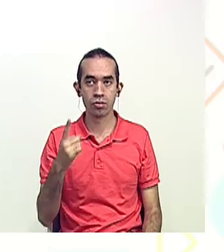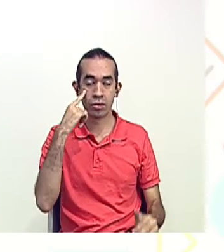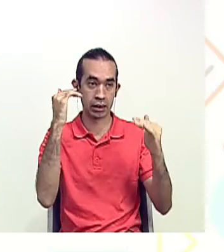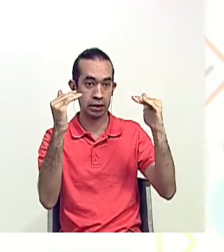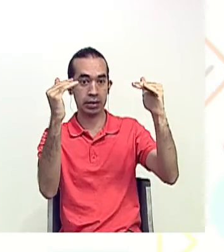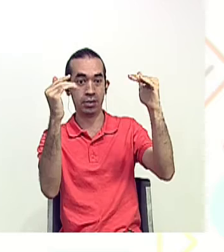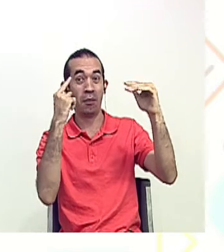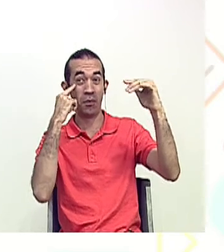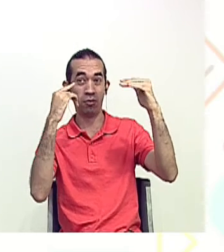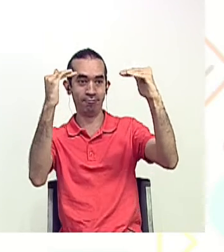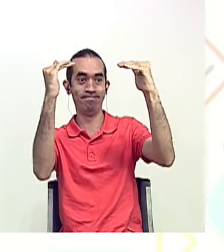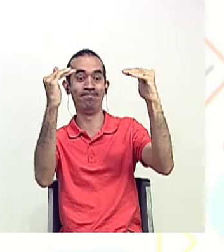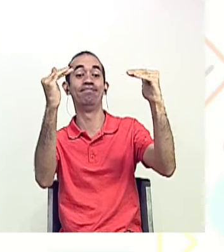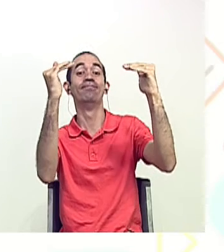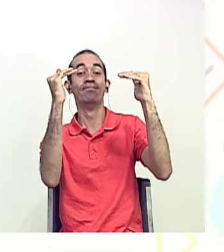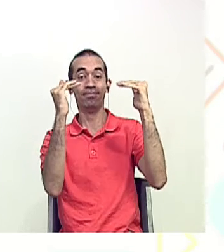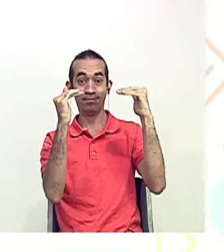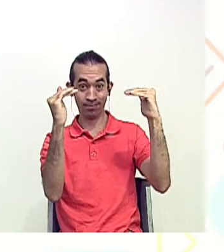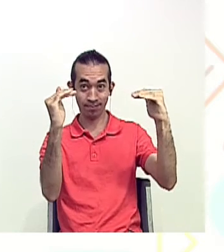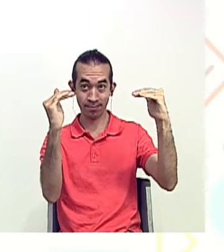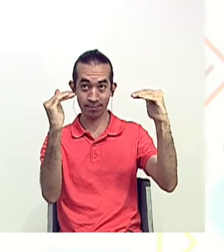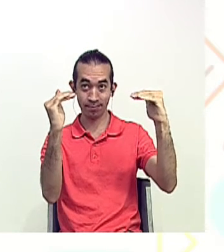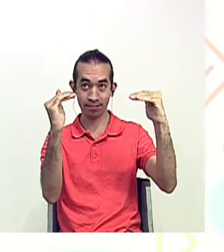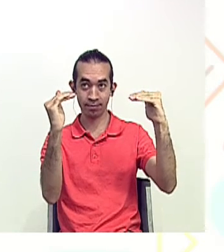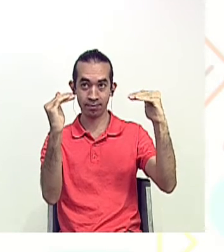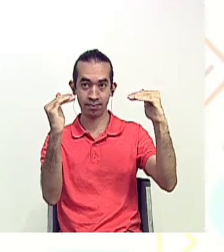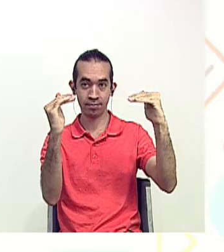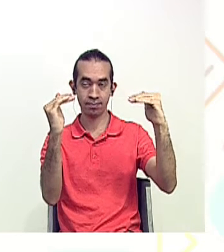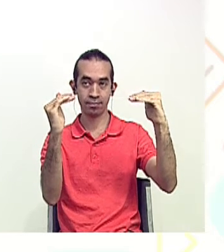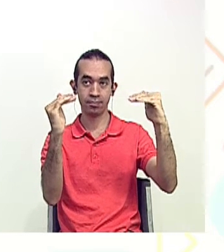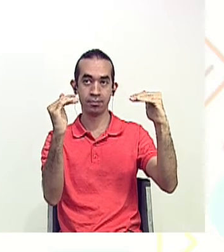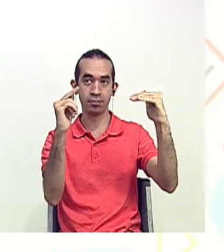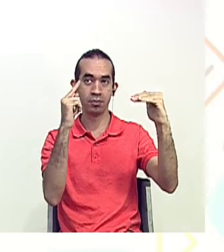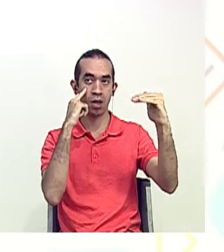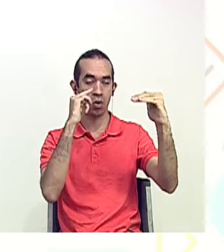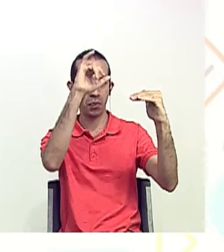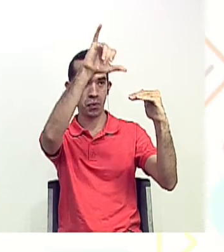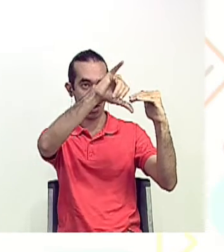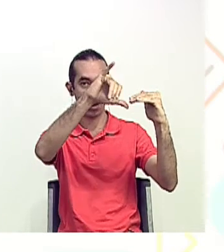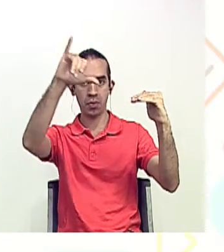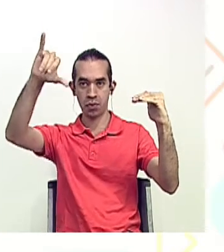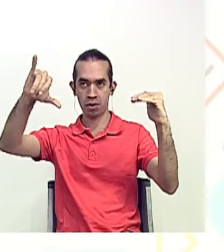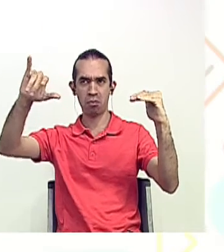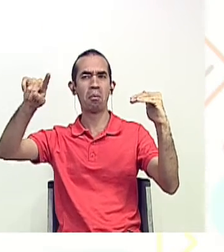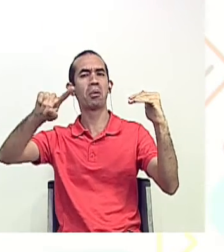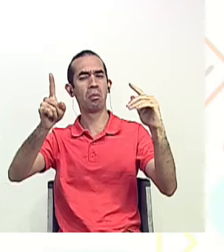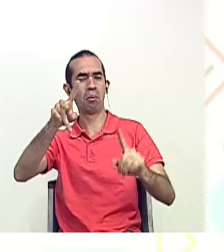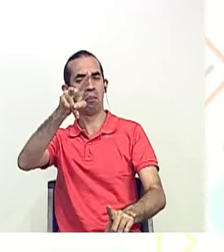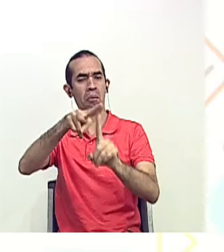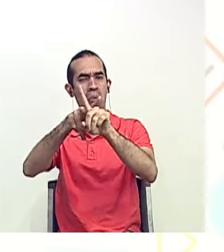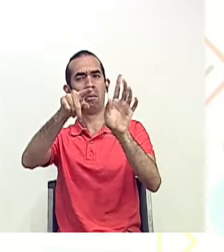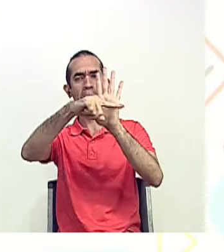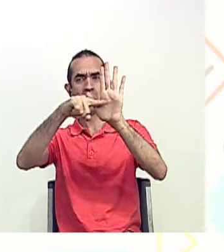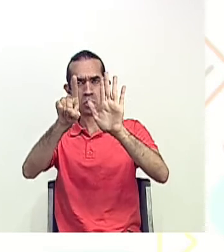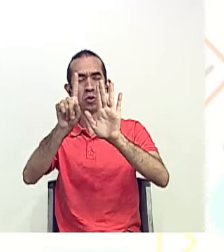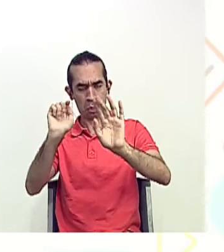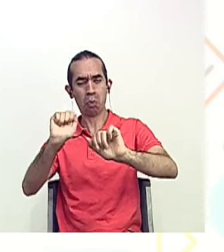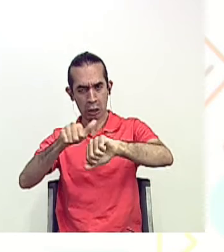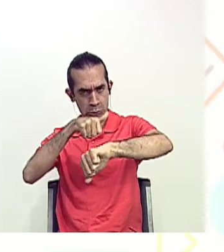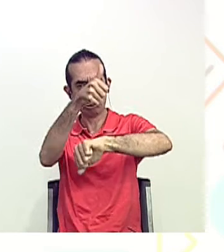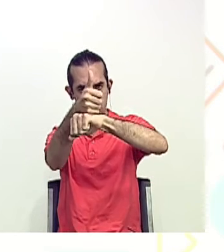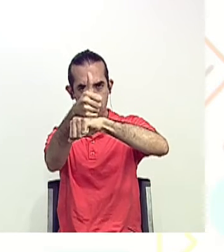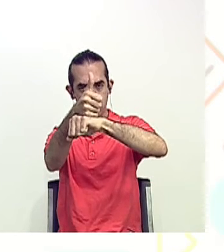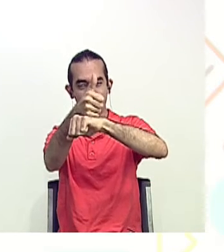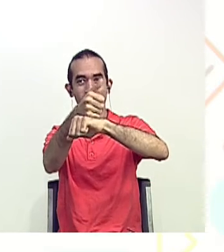siguiente expresión, podemos observar el factor común menos 1 que sacamos, y al multiplicar por el menos